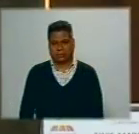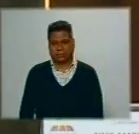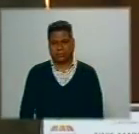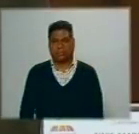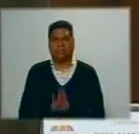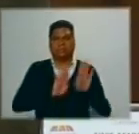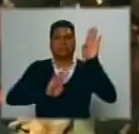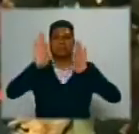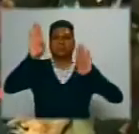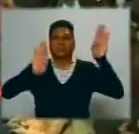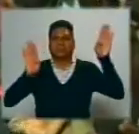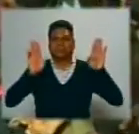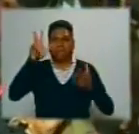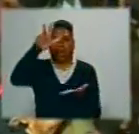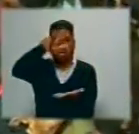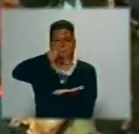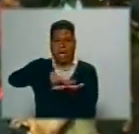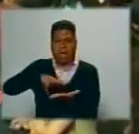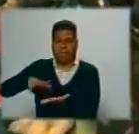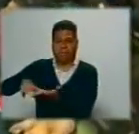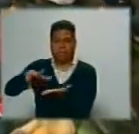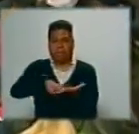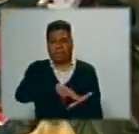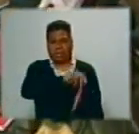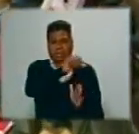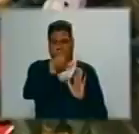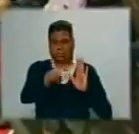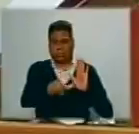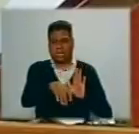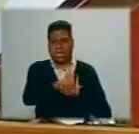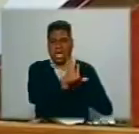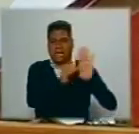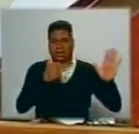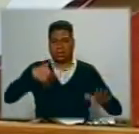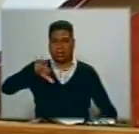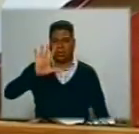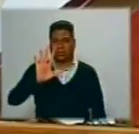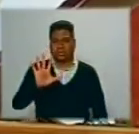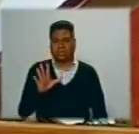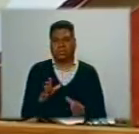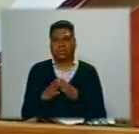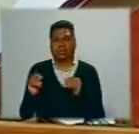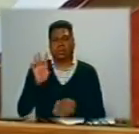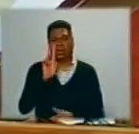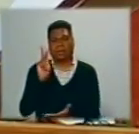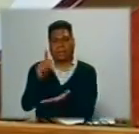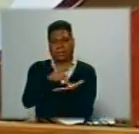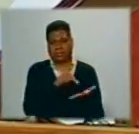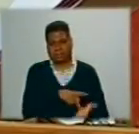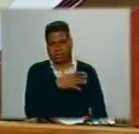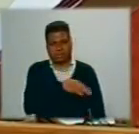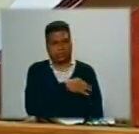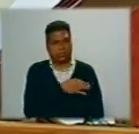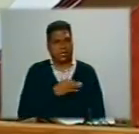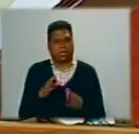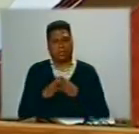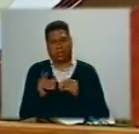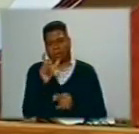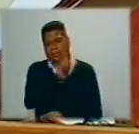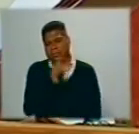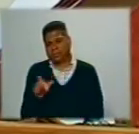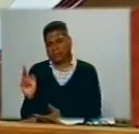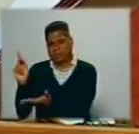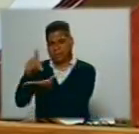consideración, aprobado. Siguiente artículo. Artículo 5, participación en Contraloría Social. Todas las personas tienen derecho a participar de